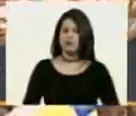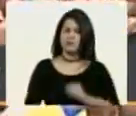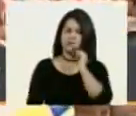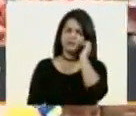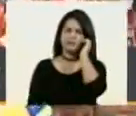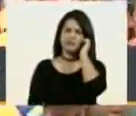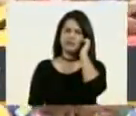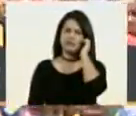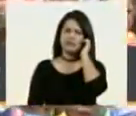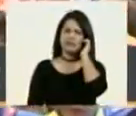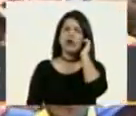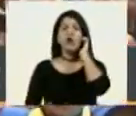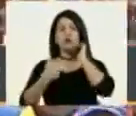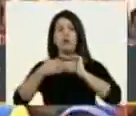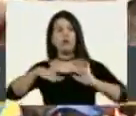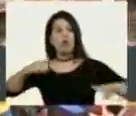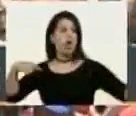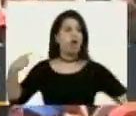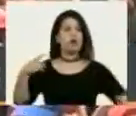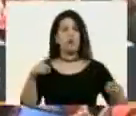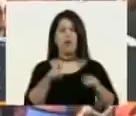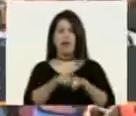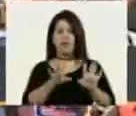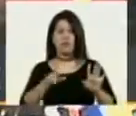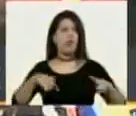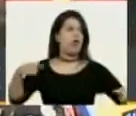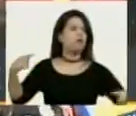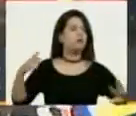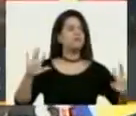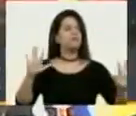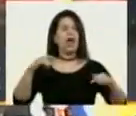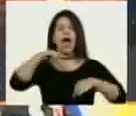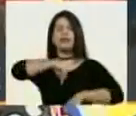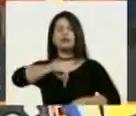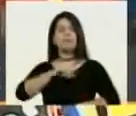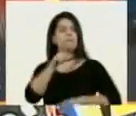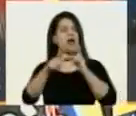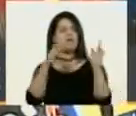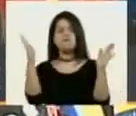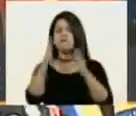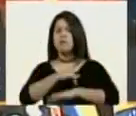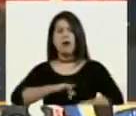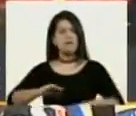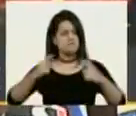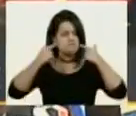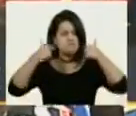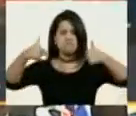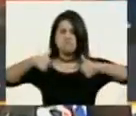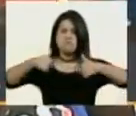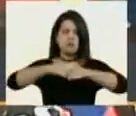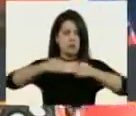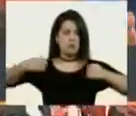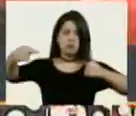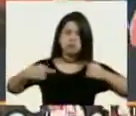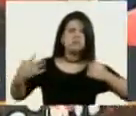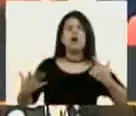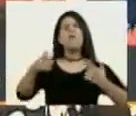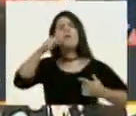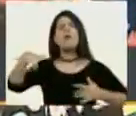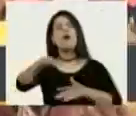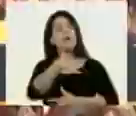moneda, pero nosotros no estamos hechos de maldad. Nosotros estamos hechos de pueblo, nosotros estamos hechos de amor por esta